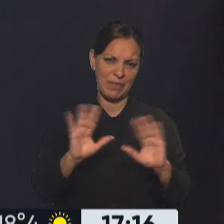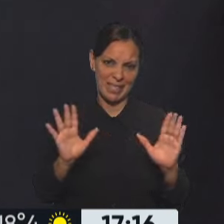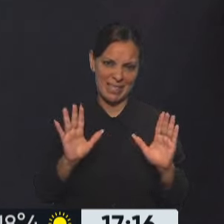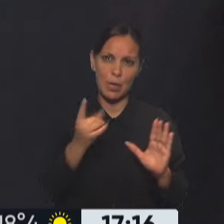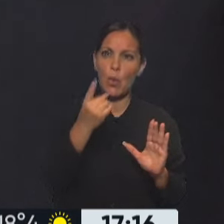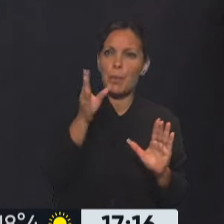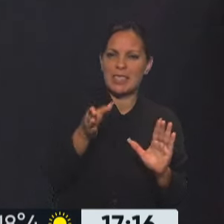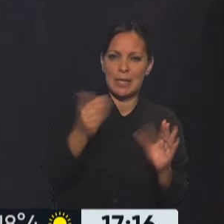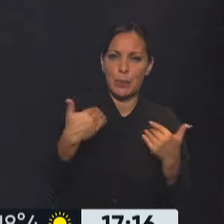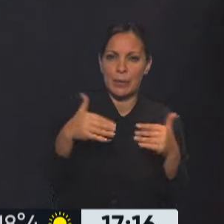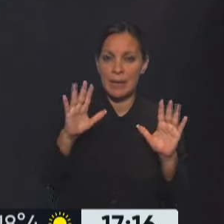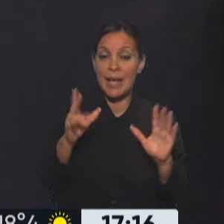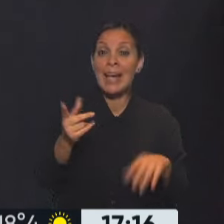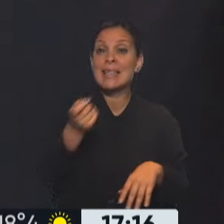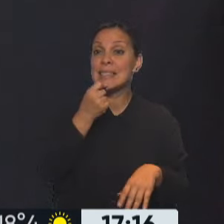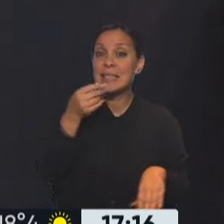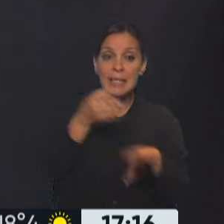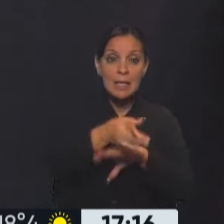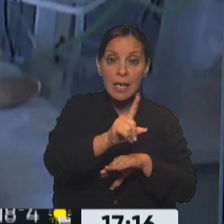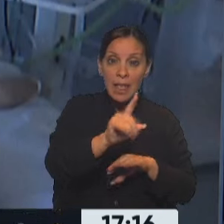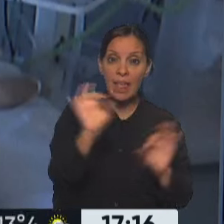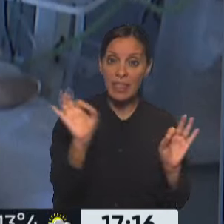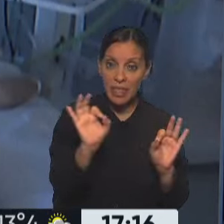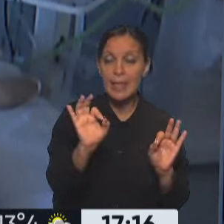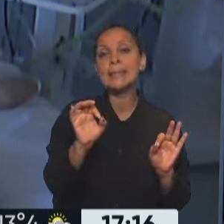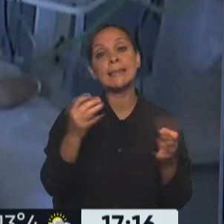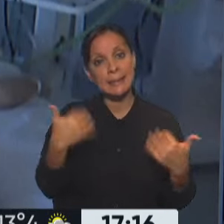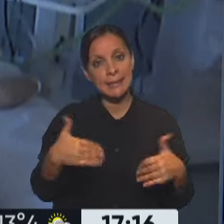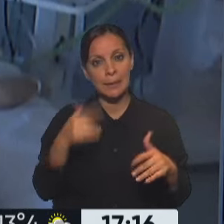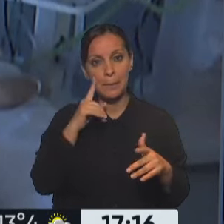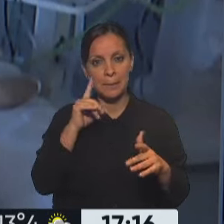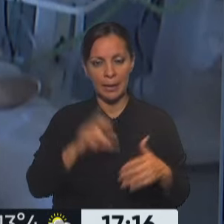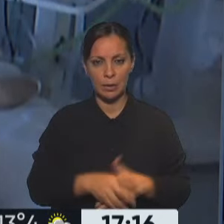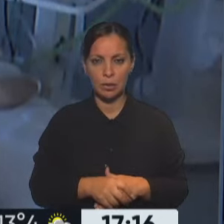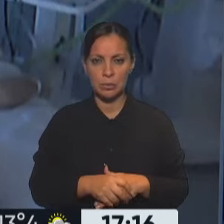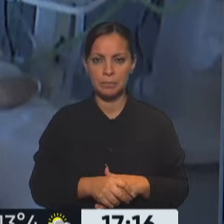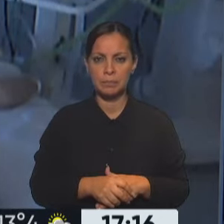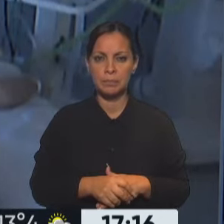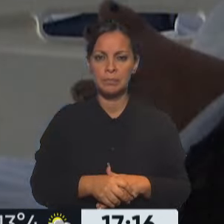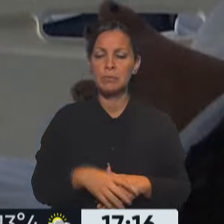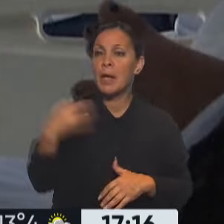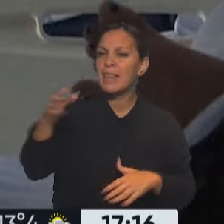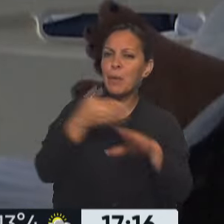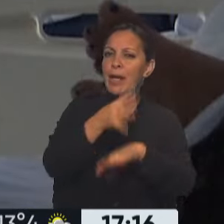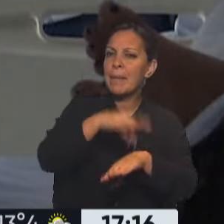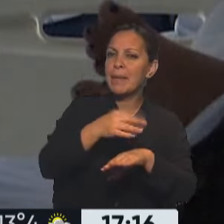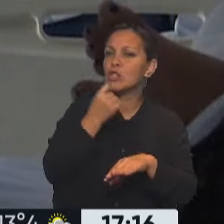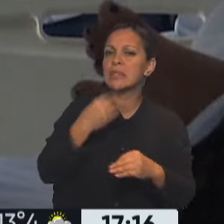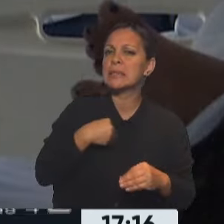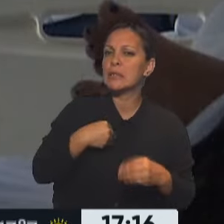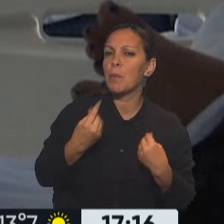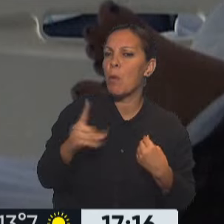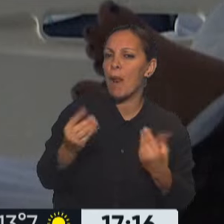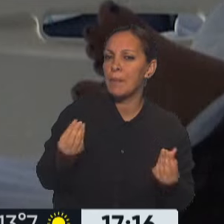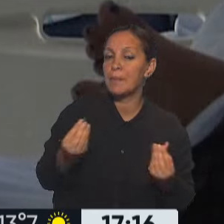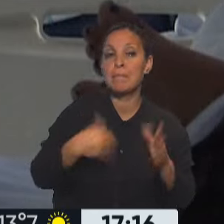tratamiento precoz la mortalidad aumenta bastante. ¿Y ante qué signos y síntomas deberíamos consultar a un especialista? Mira, en general cuando tenés